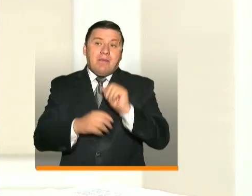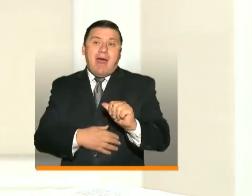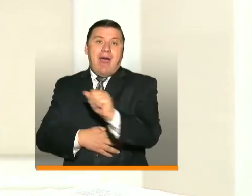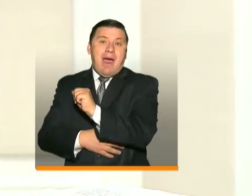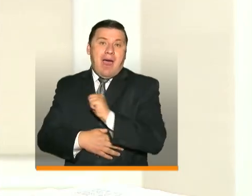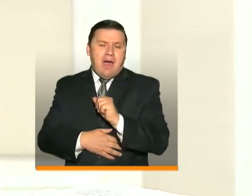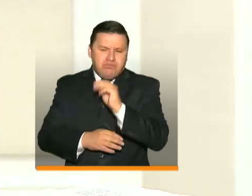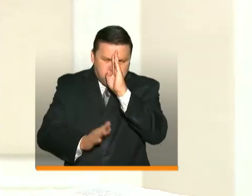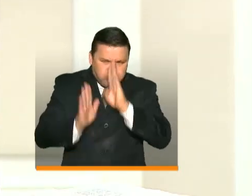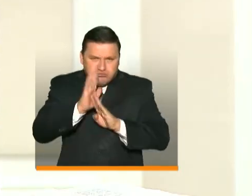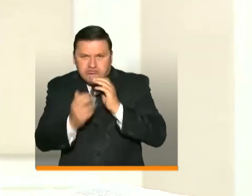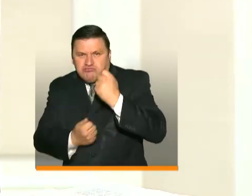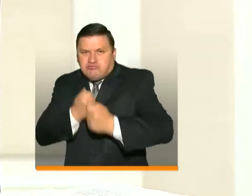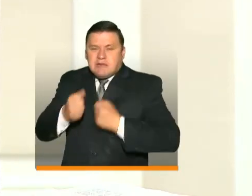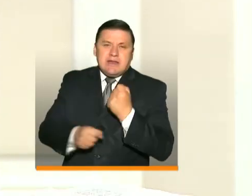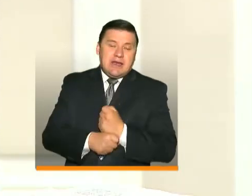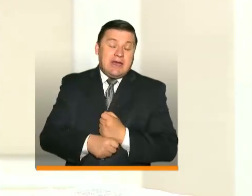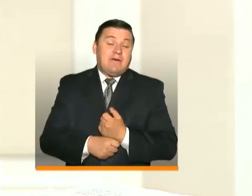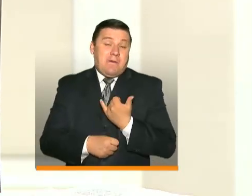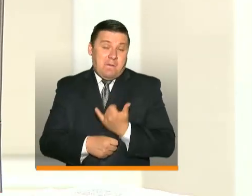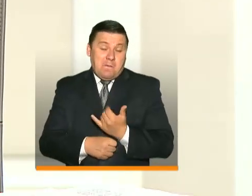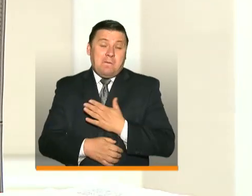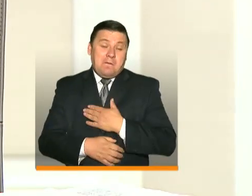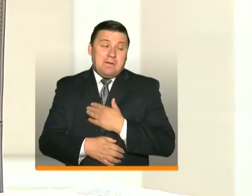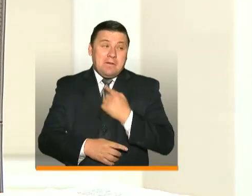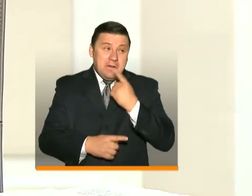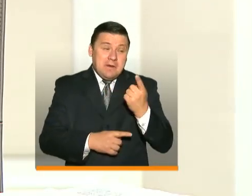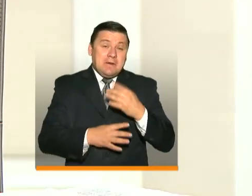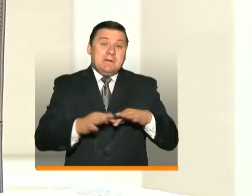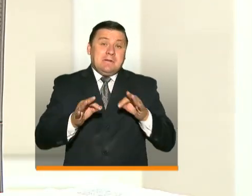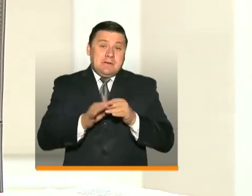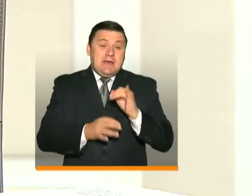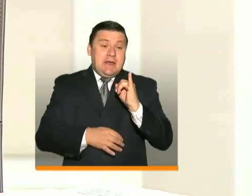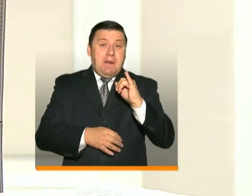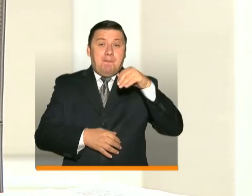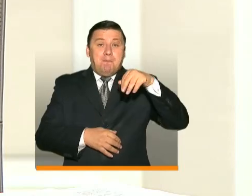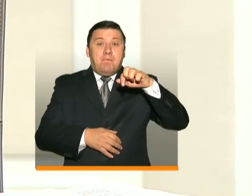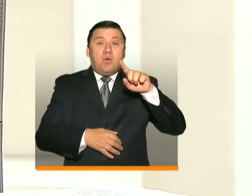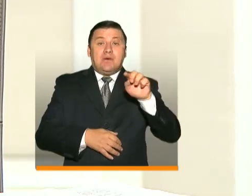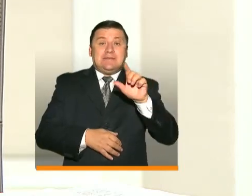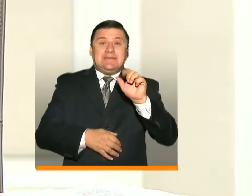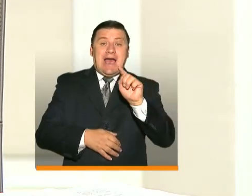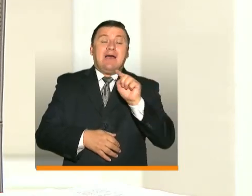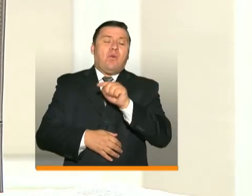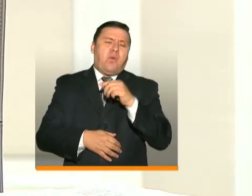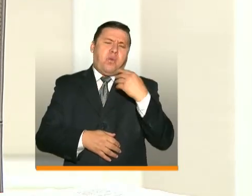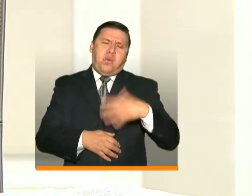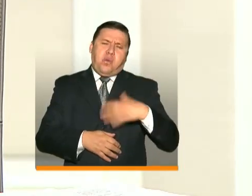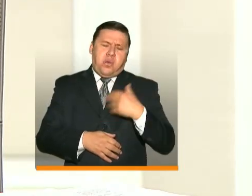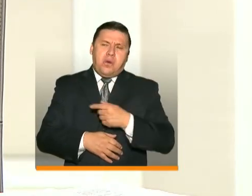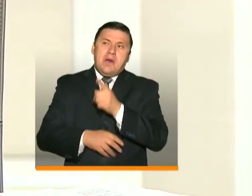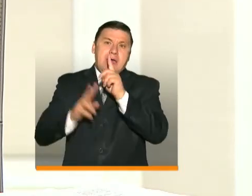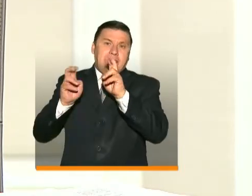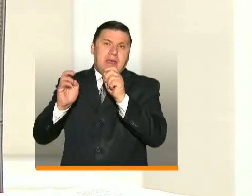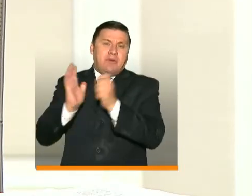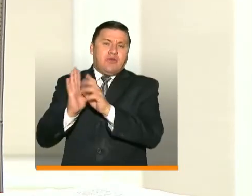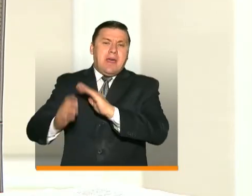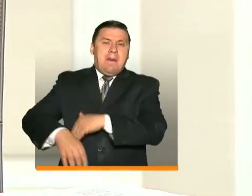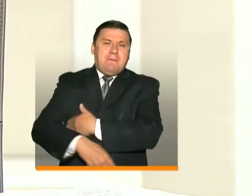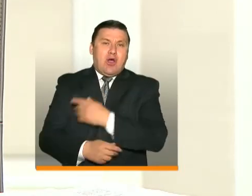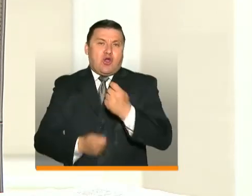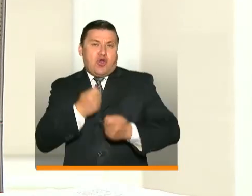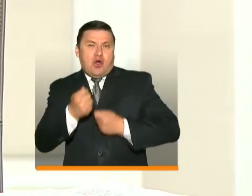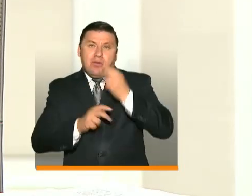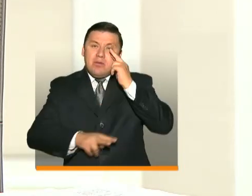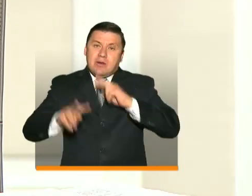mujeres emprendedoras. Hoy acá el presidente Impulsa nos va a presentar también algo en lo que hemos avanzado con el Ministerio de